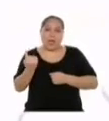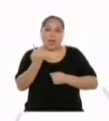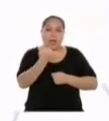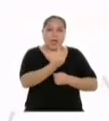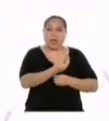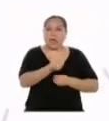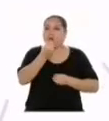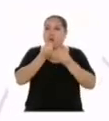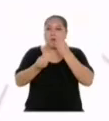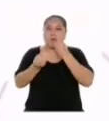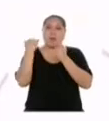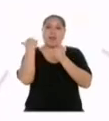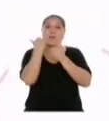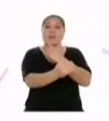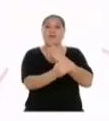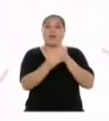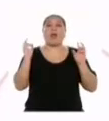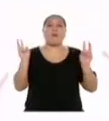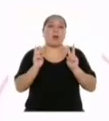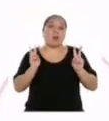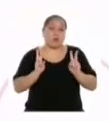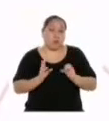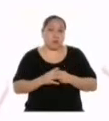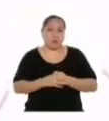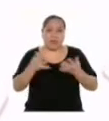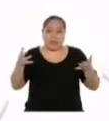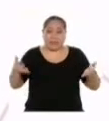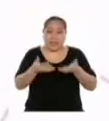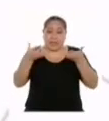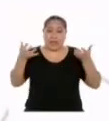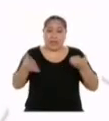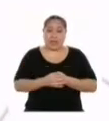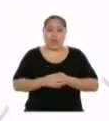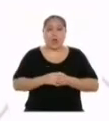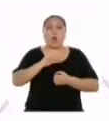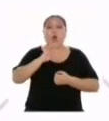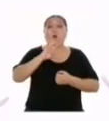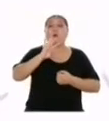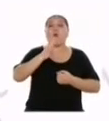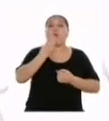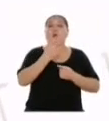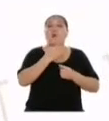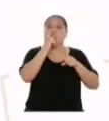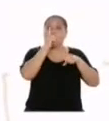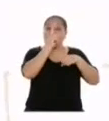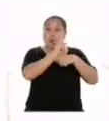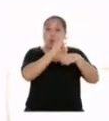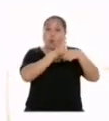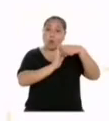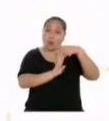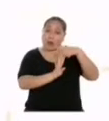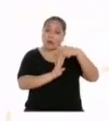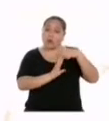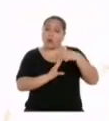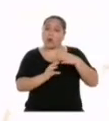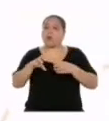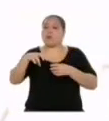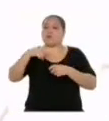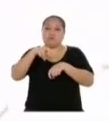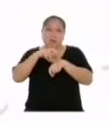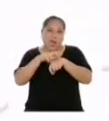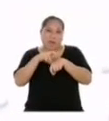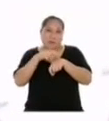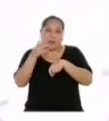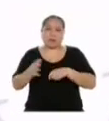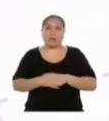cada comida la mitad debe ser ensalada, la cuarta parte carbohidratos y la otra cuarta parte proteínas. Sin